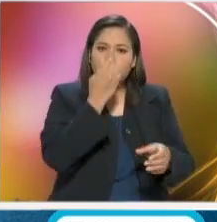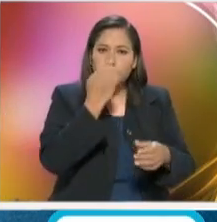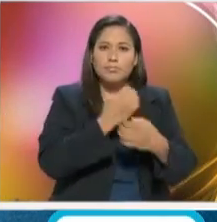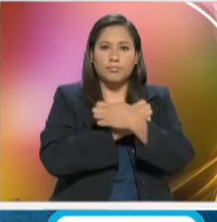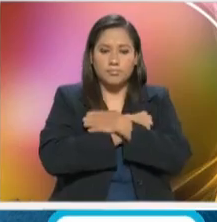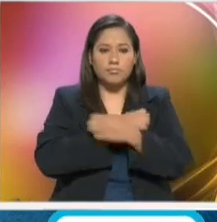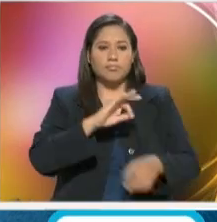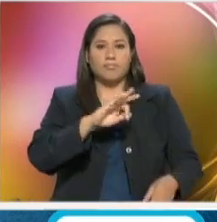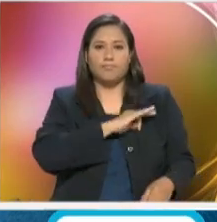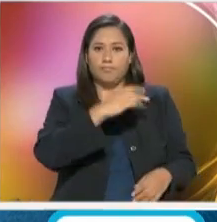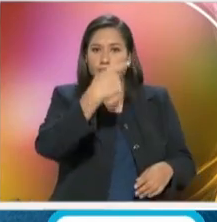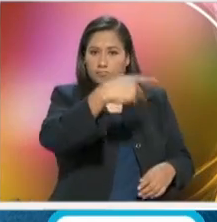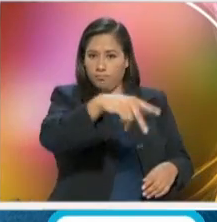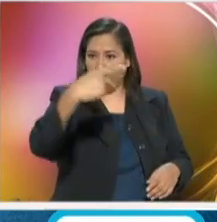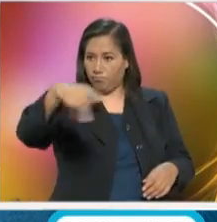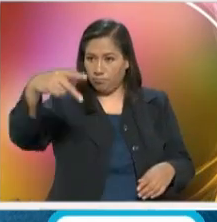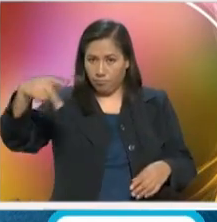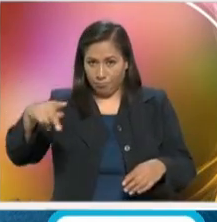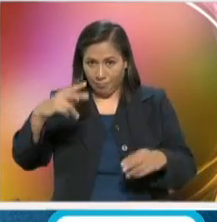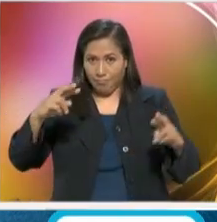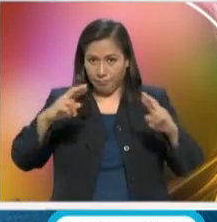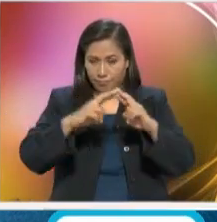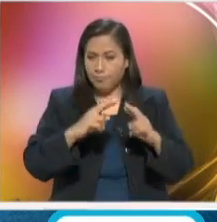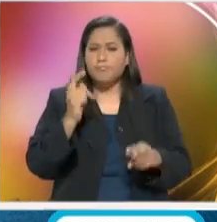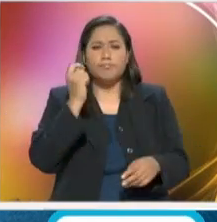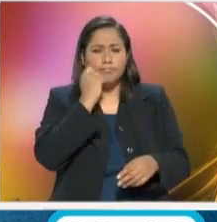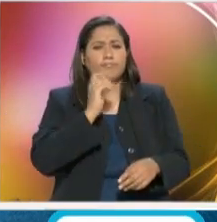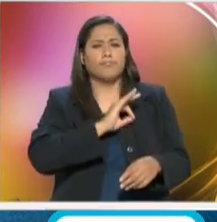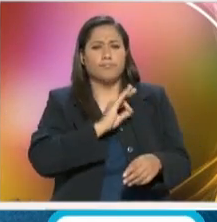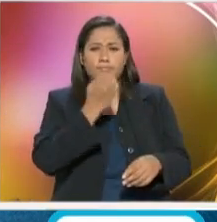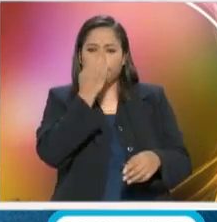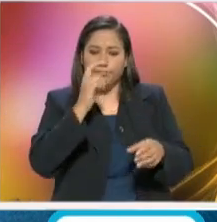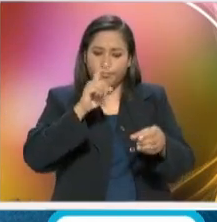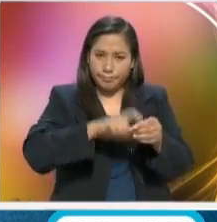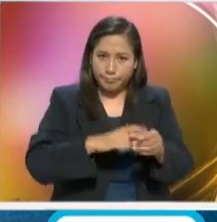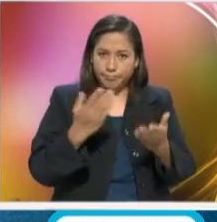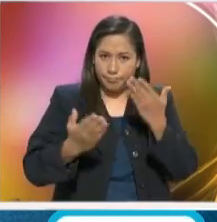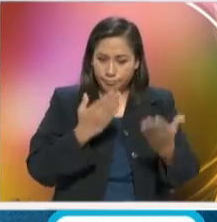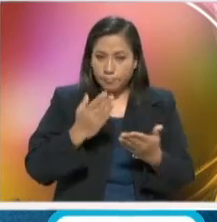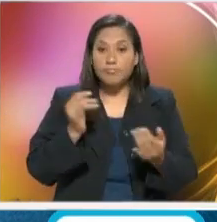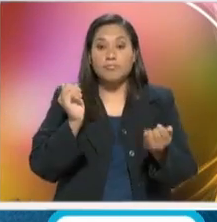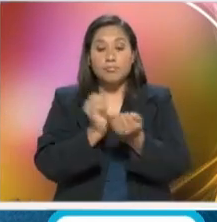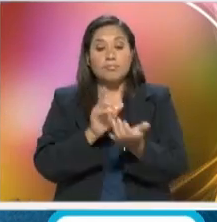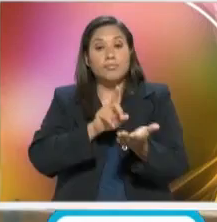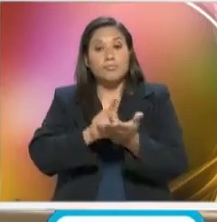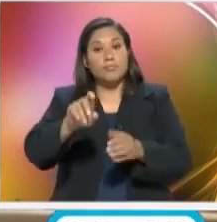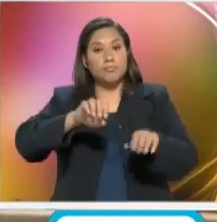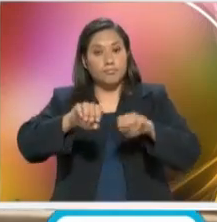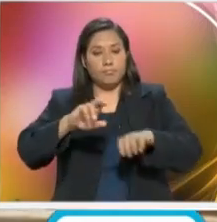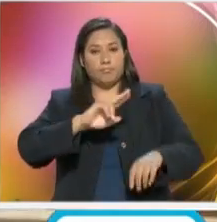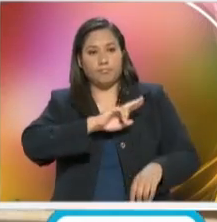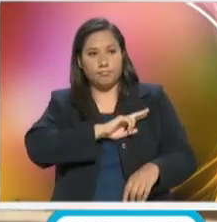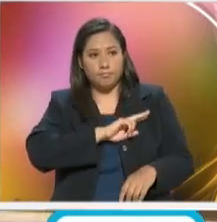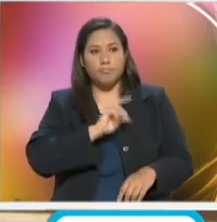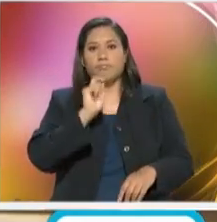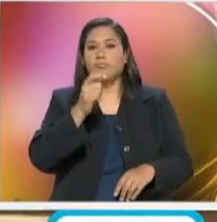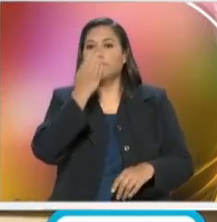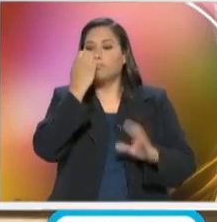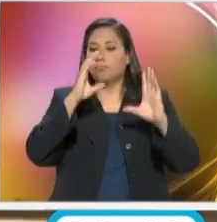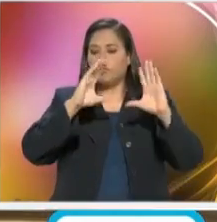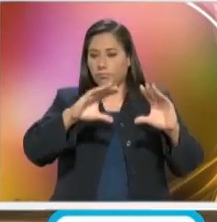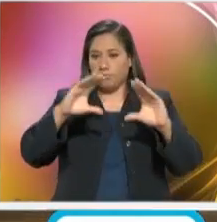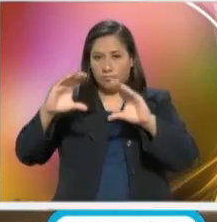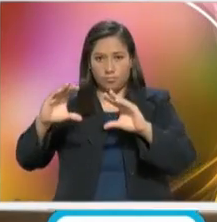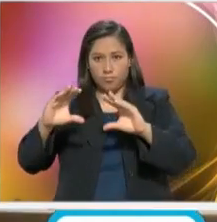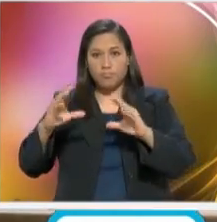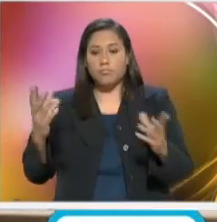puede estudiar, tiene el derecho a hacerlo. Así es correcto. Importante. Y viene también el derecho a los particulares a poder hacer la impartición de esa educación,